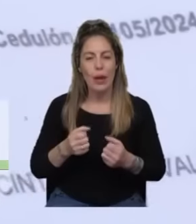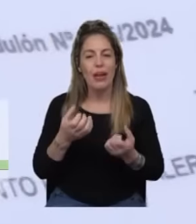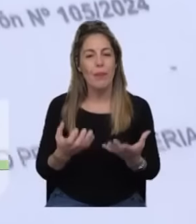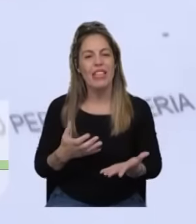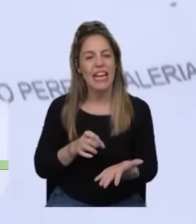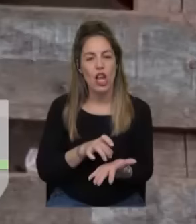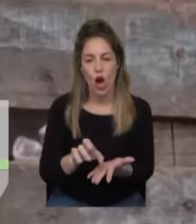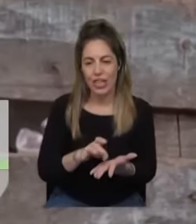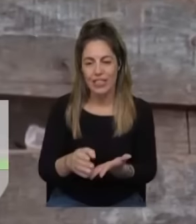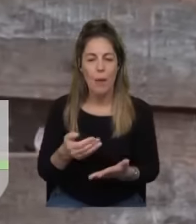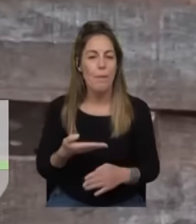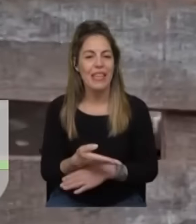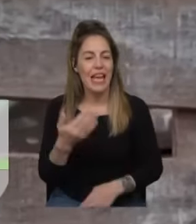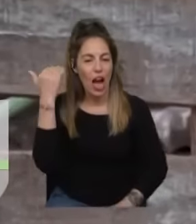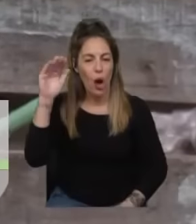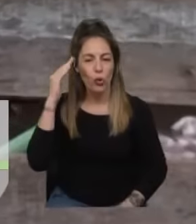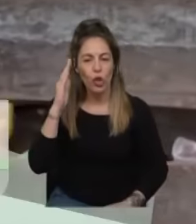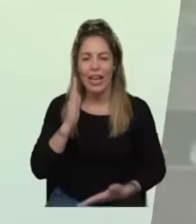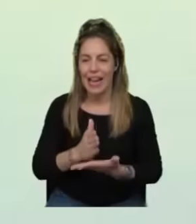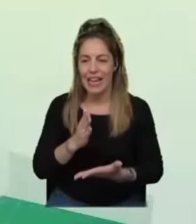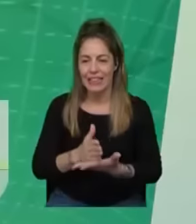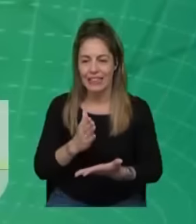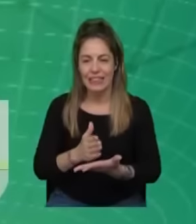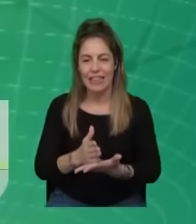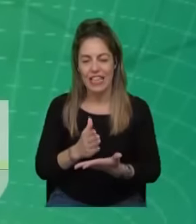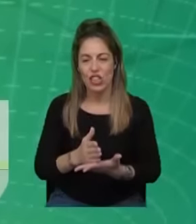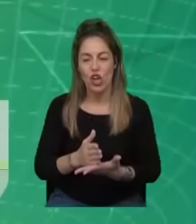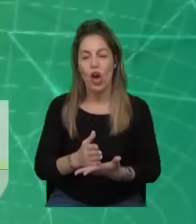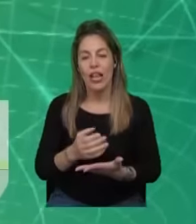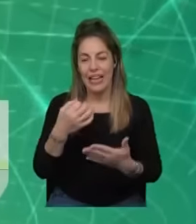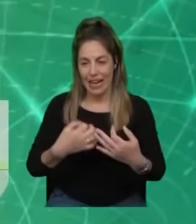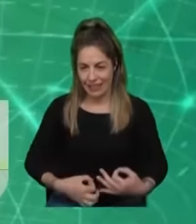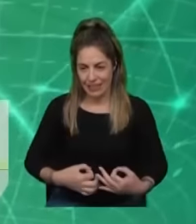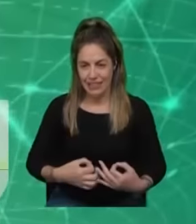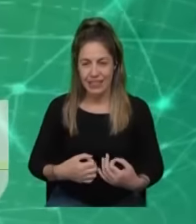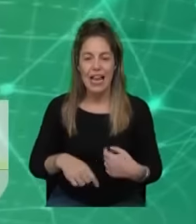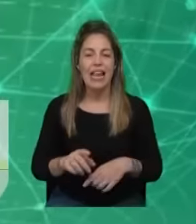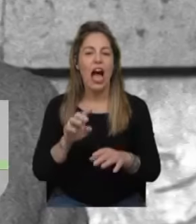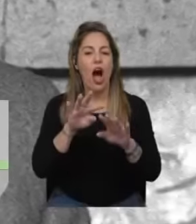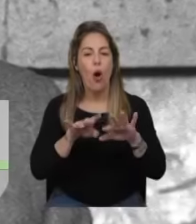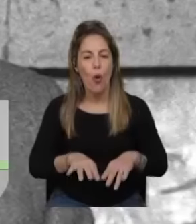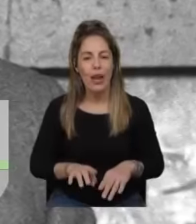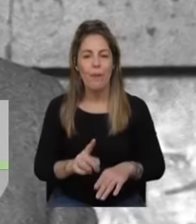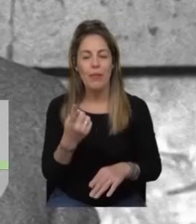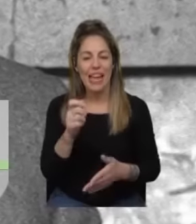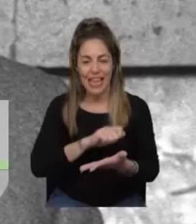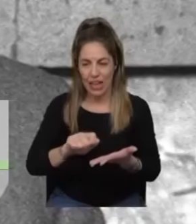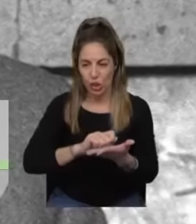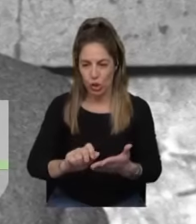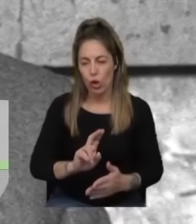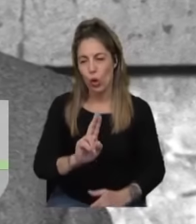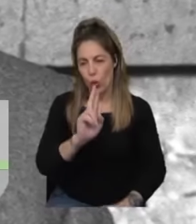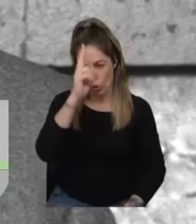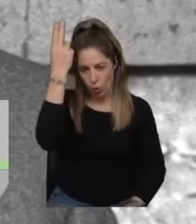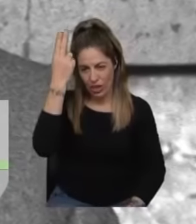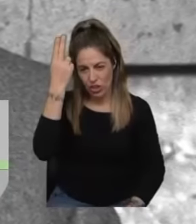que autoridades les garanticen el derecho a la vivienda. La obra del primer escritor uruguayo en ganar el Premio Cervantes ingresará